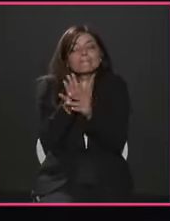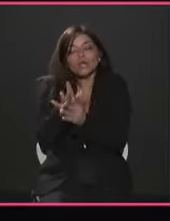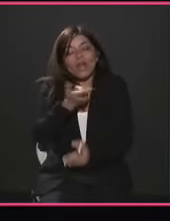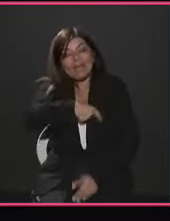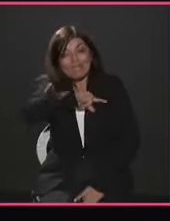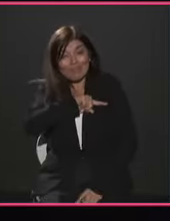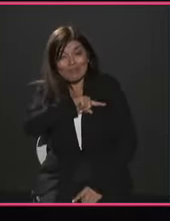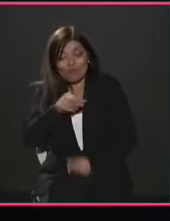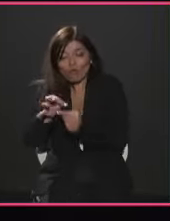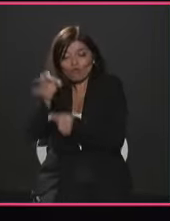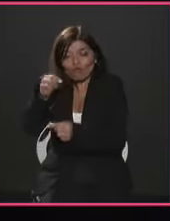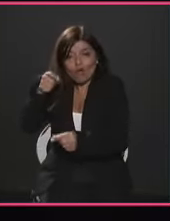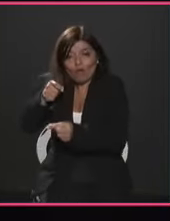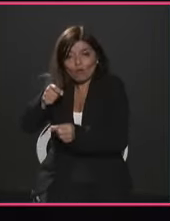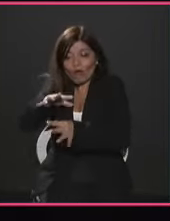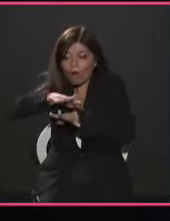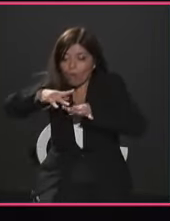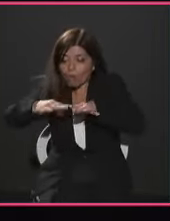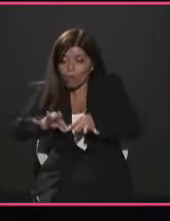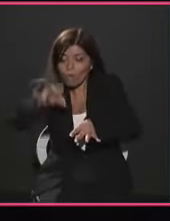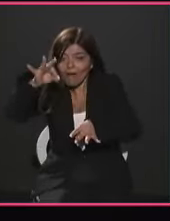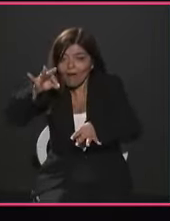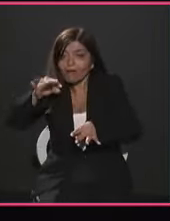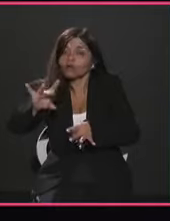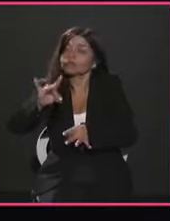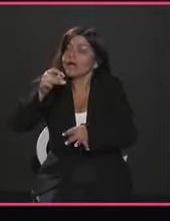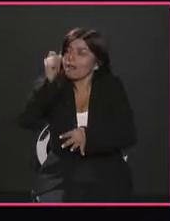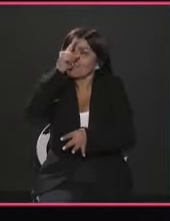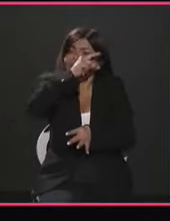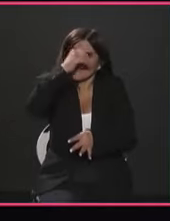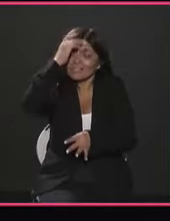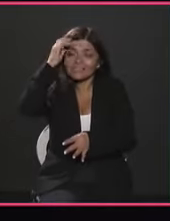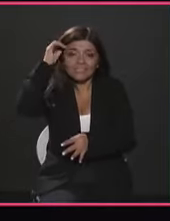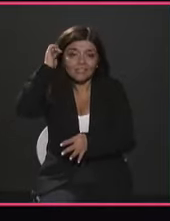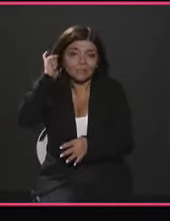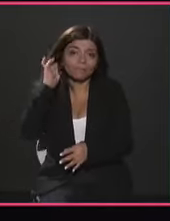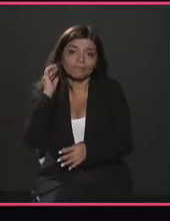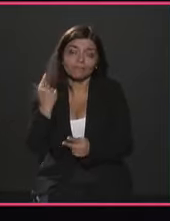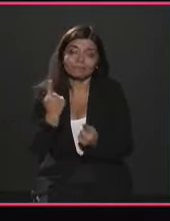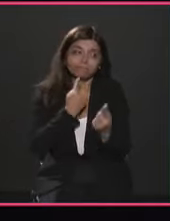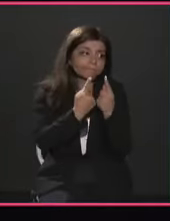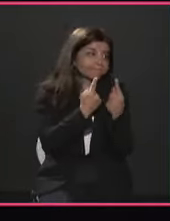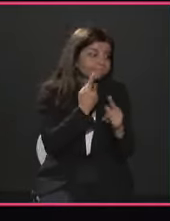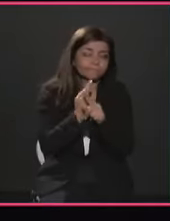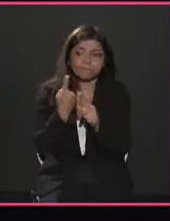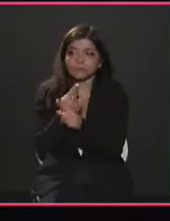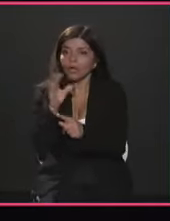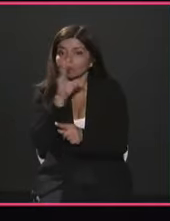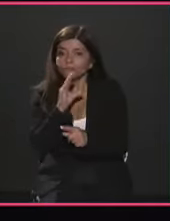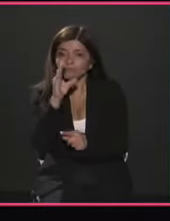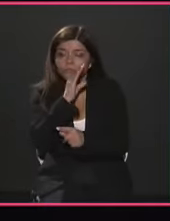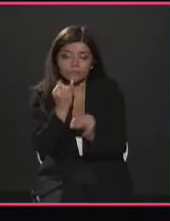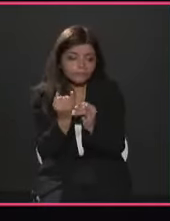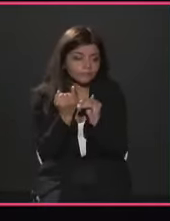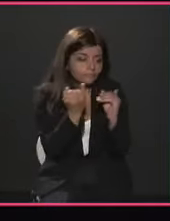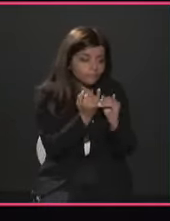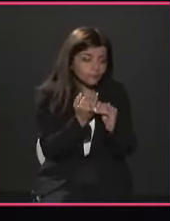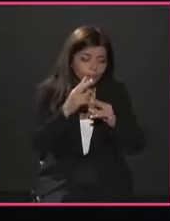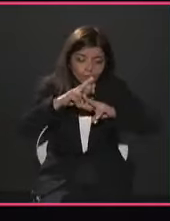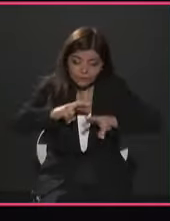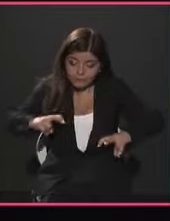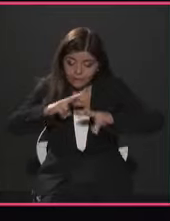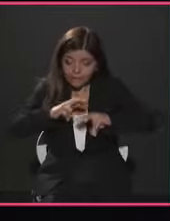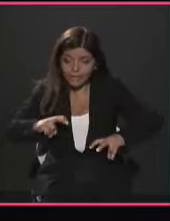hacer entonces volví y me puse a conversar con cualquier persona distinta que estuviera